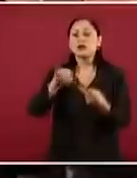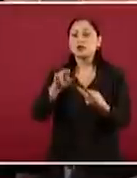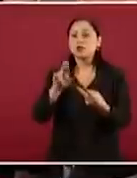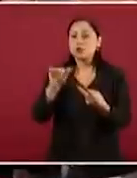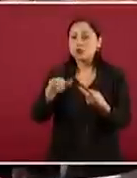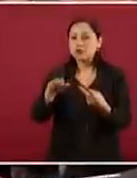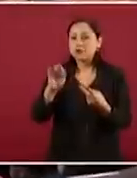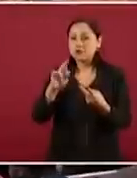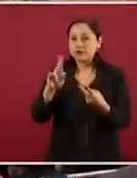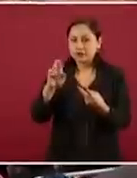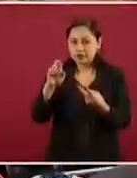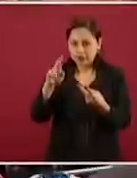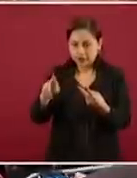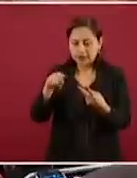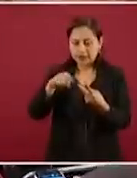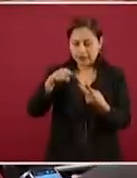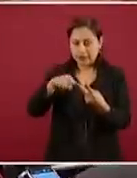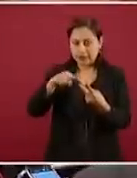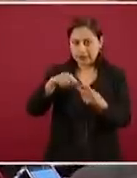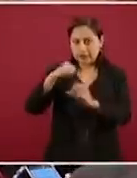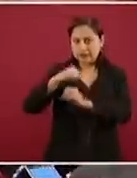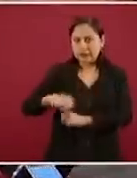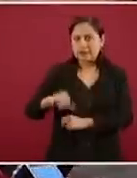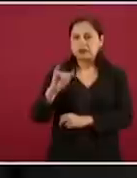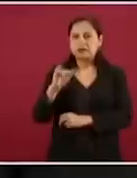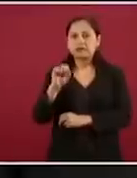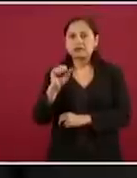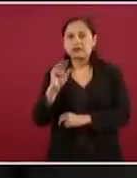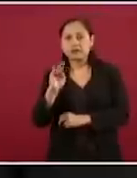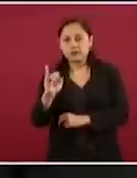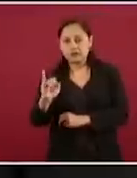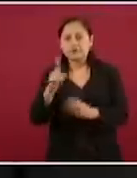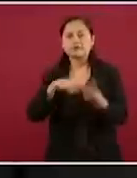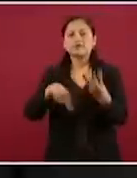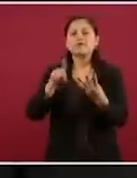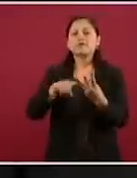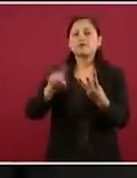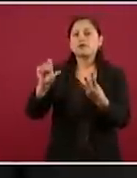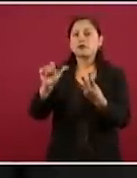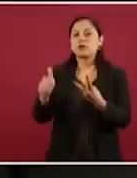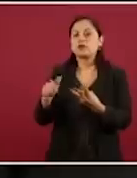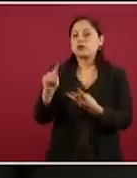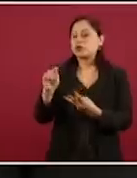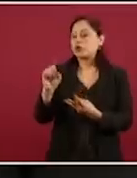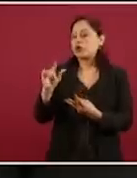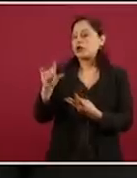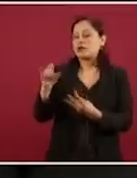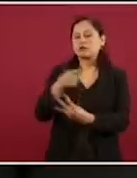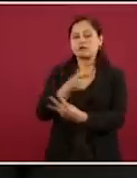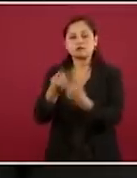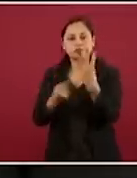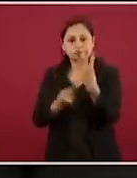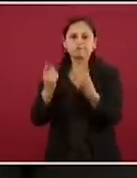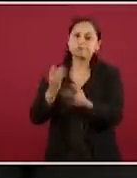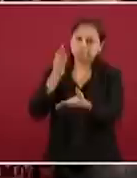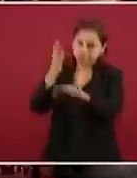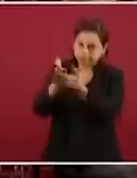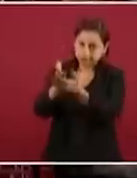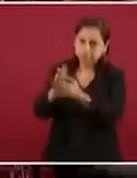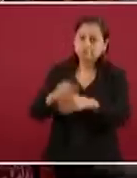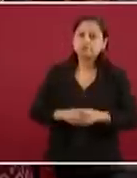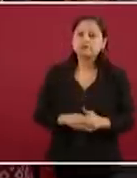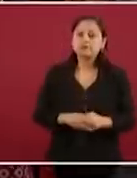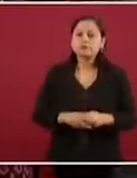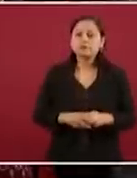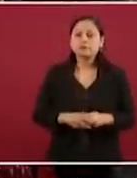Ferrer, que es del Instituto de Salud para el Bienestar, y Víctor Manuel Toledo, van los tres allá